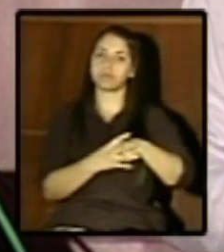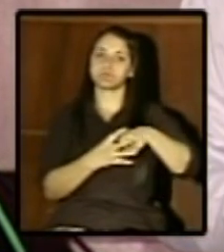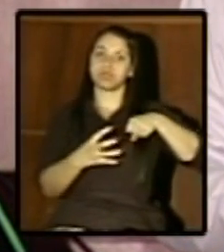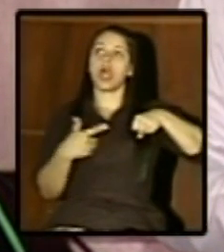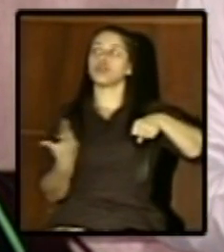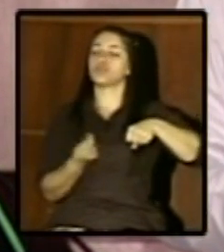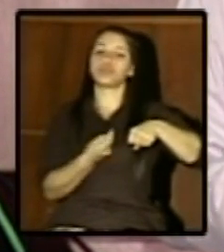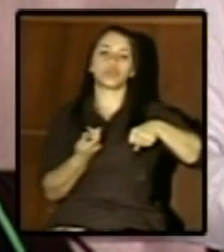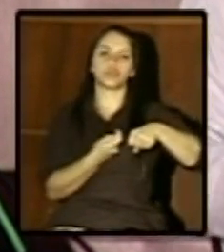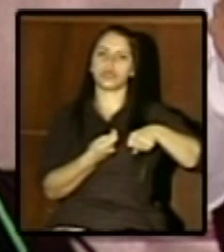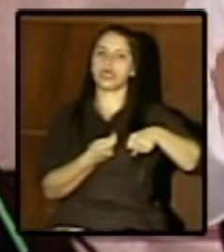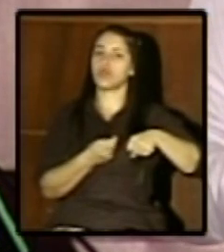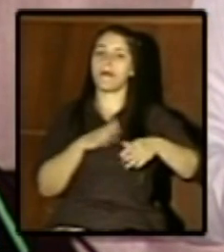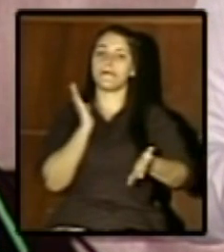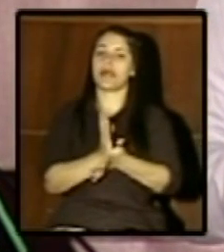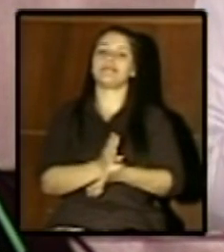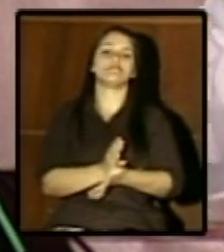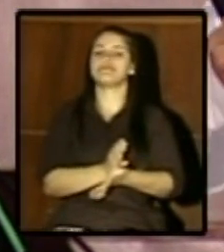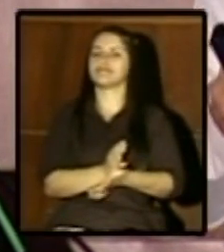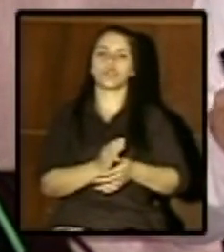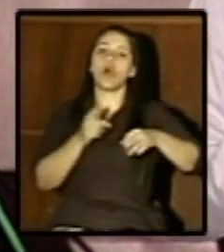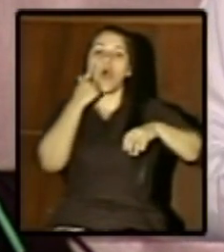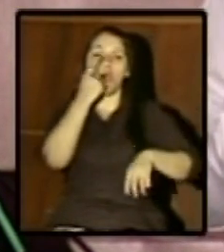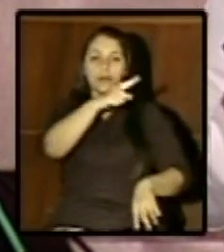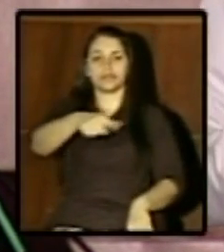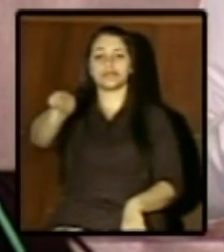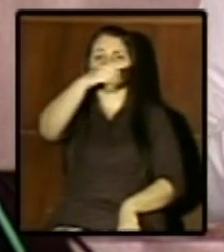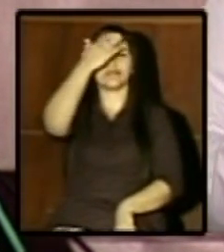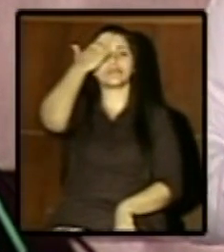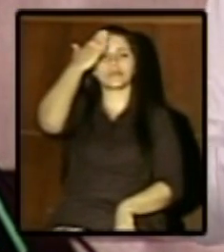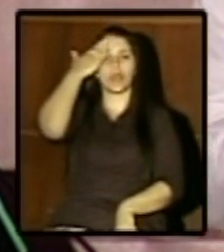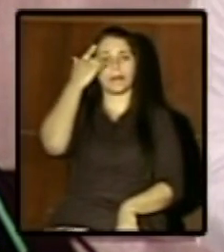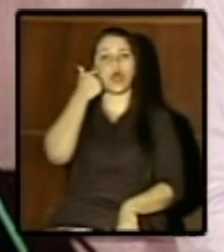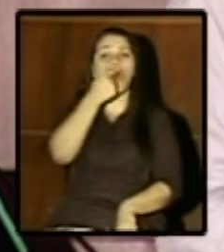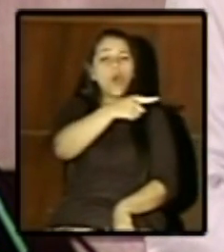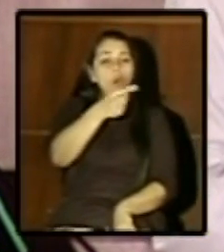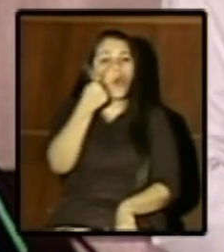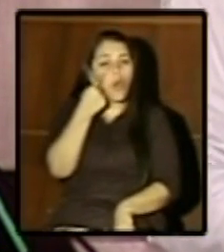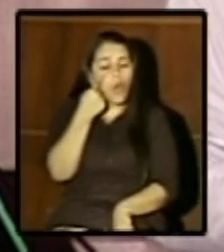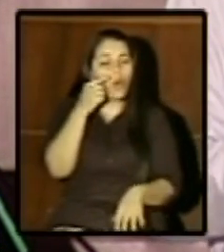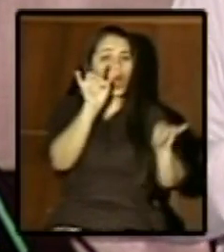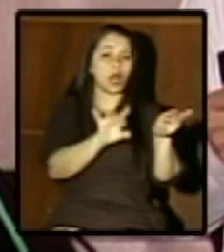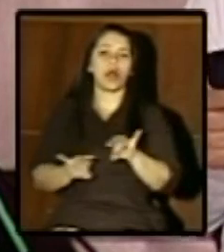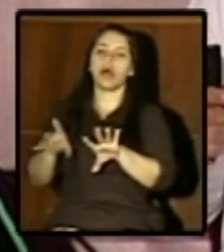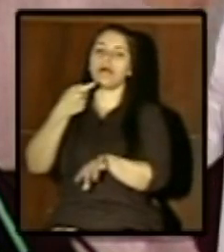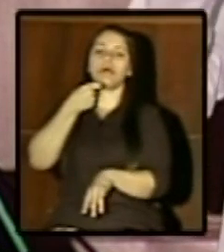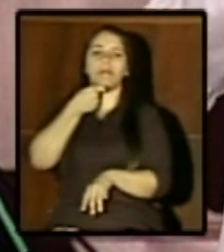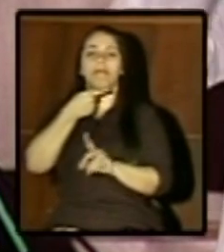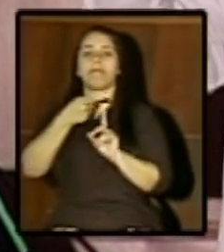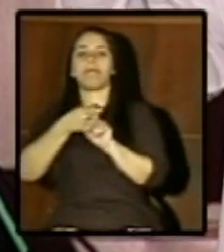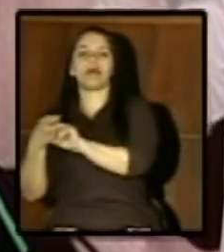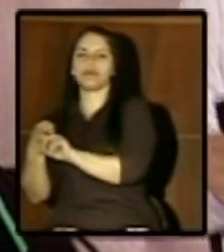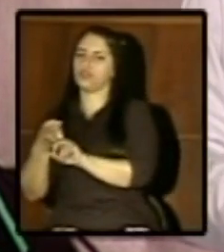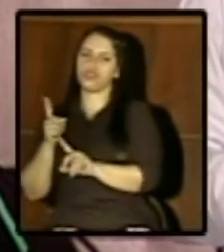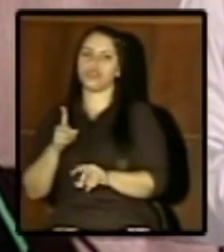con cautela. Son muy buenos antiinflamatorios, pero no se puede abusar de ellos. Las infiltraciones, como regla general, para que ustedes lo sepan y no